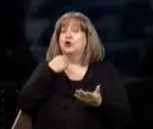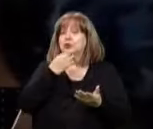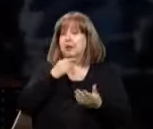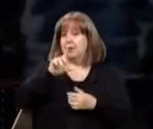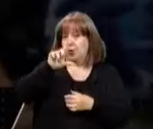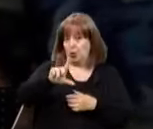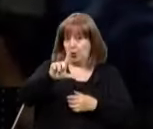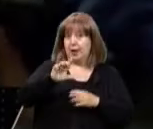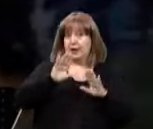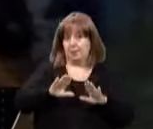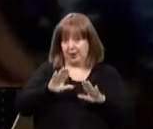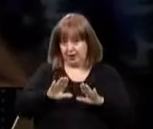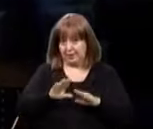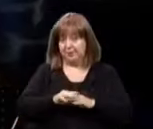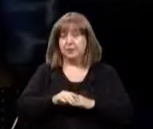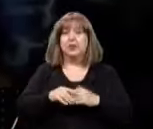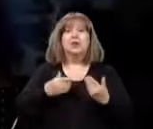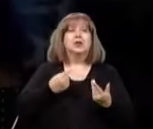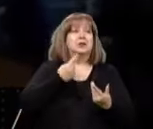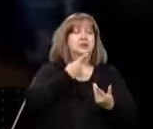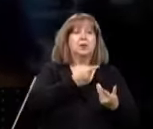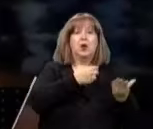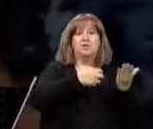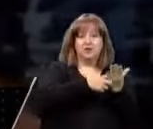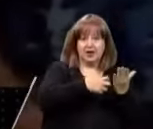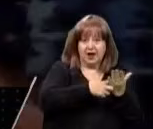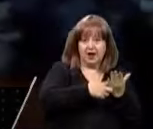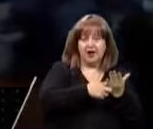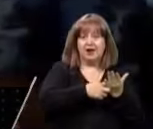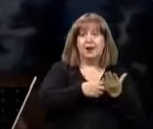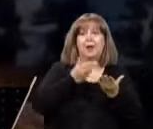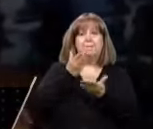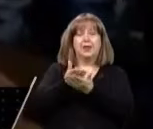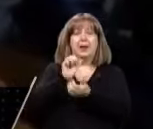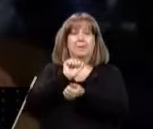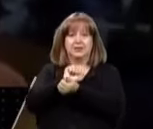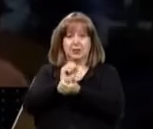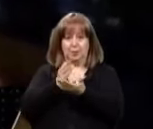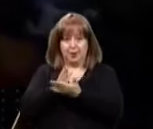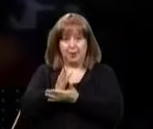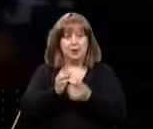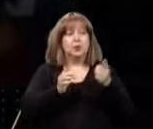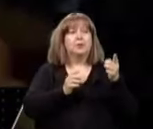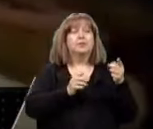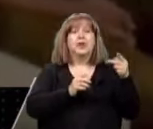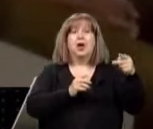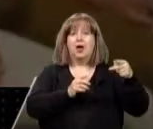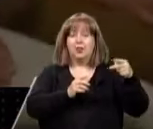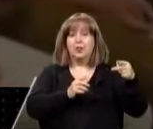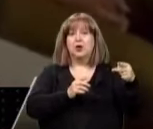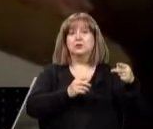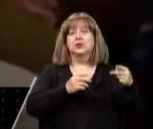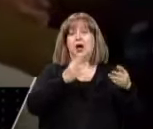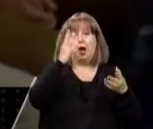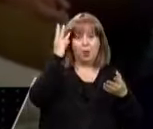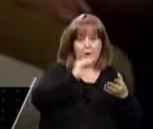el próximo lunes. Por lo contrario a lo que pidió la fiscalía y la querella, ¿no? Claro, exactamente, porque la calificación era de homicidio